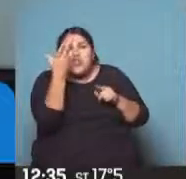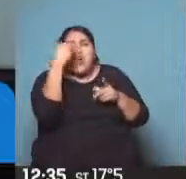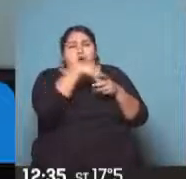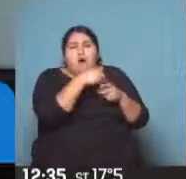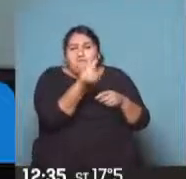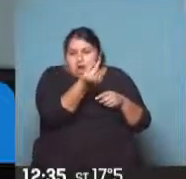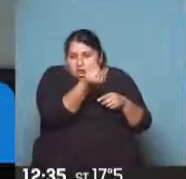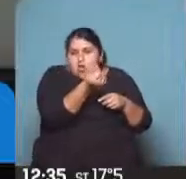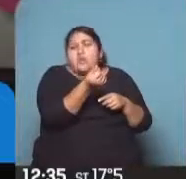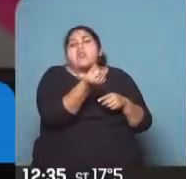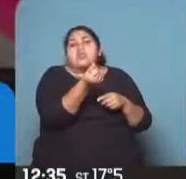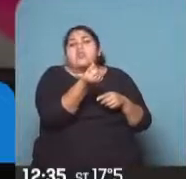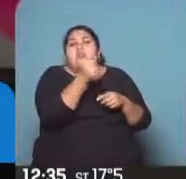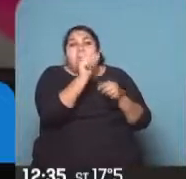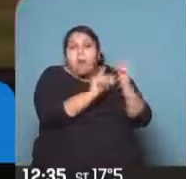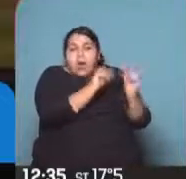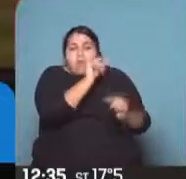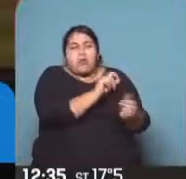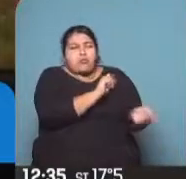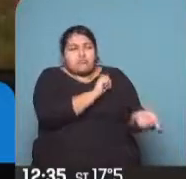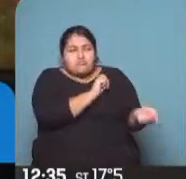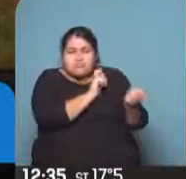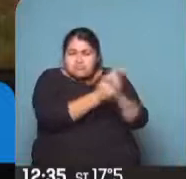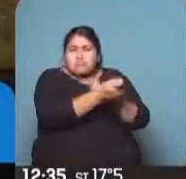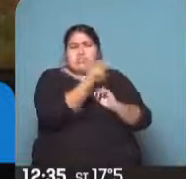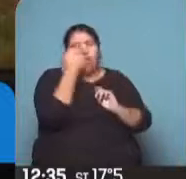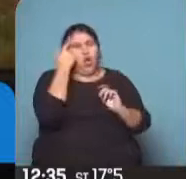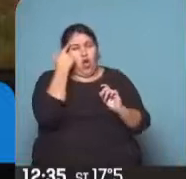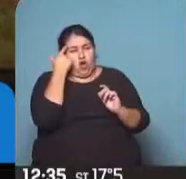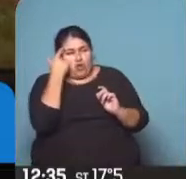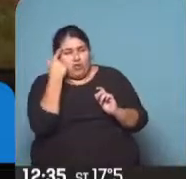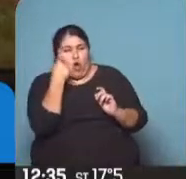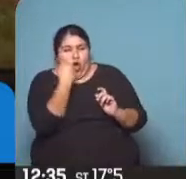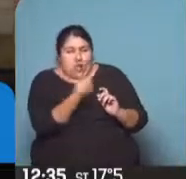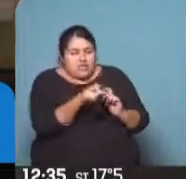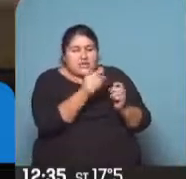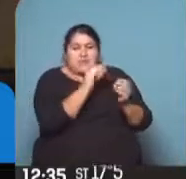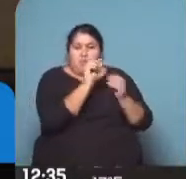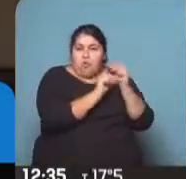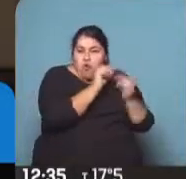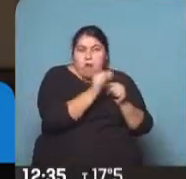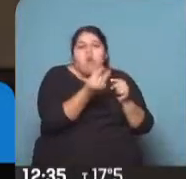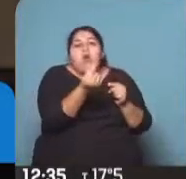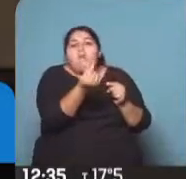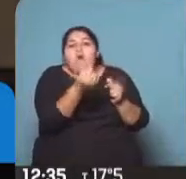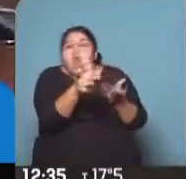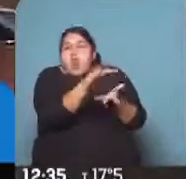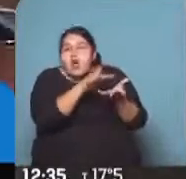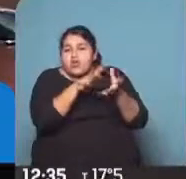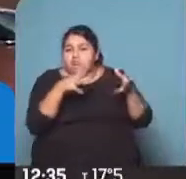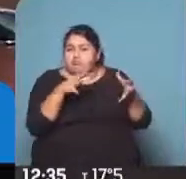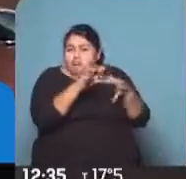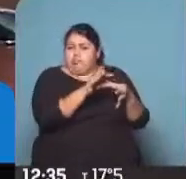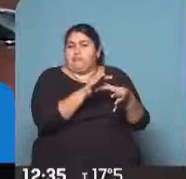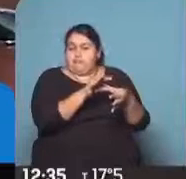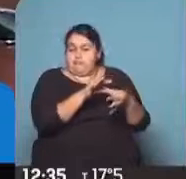a través de esto de transformar conocimiento ciencia en valor en valor de desarrollo social y lo puede aplicar en un montón de